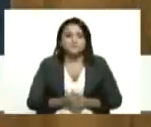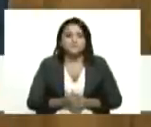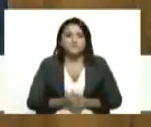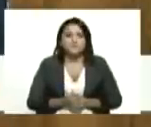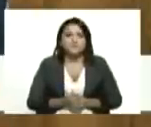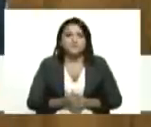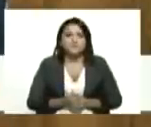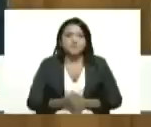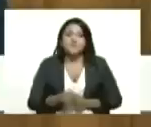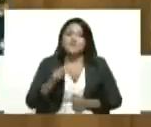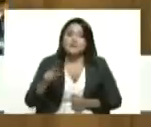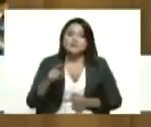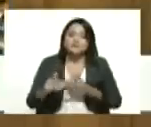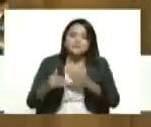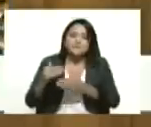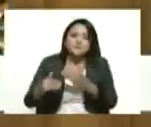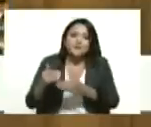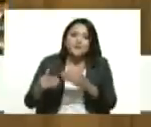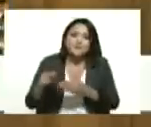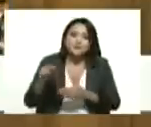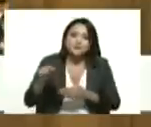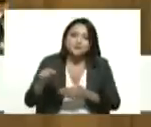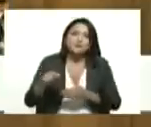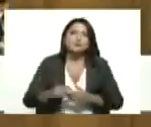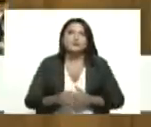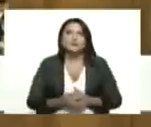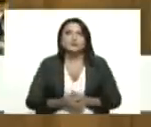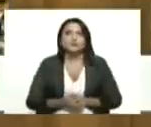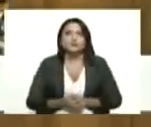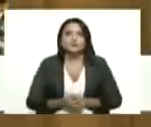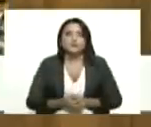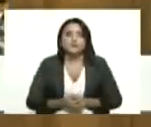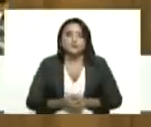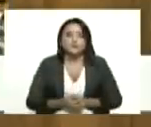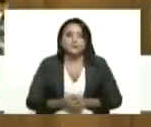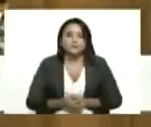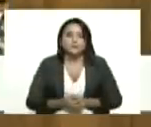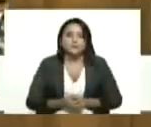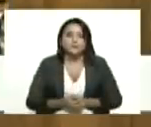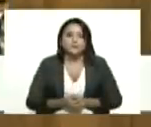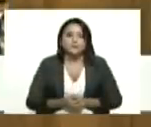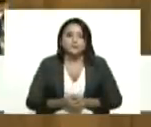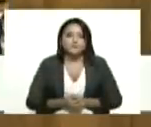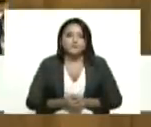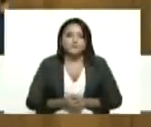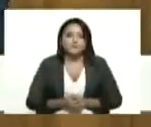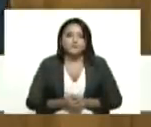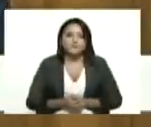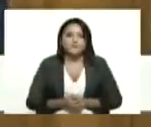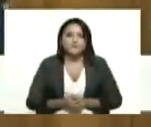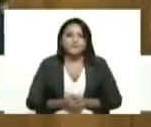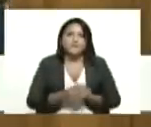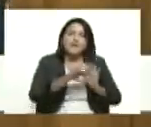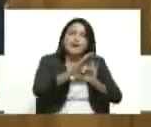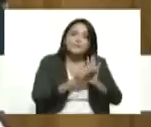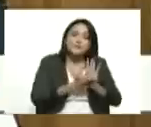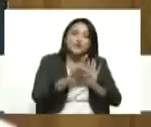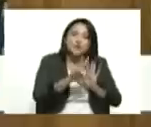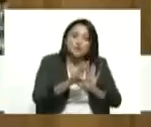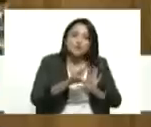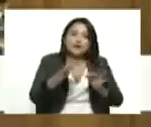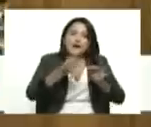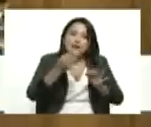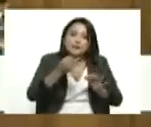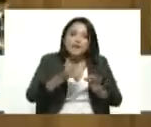en este procedimiento, bueno, voy a llegar al procedimiento, y lo voy a decir. Potestad, capítulo 2, garantía de los derechos humanos de